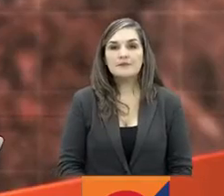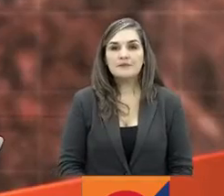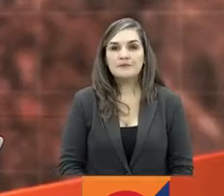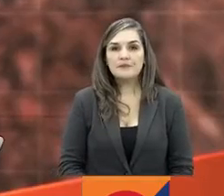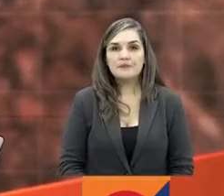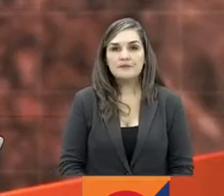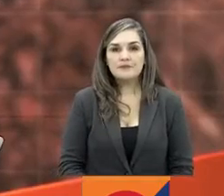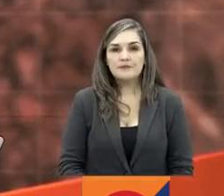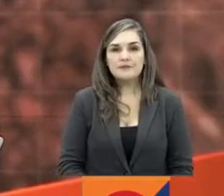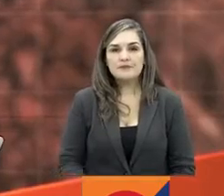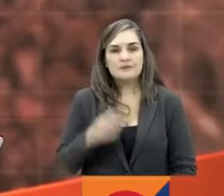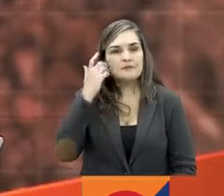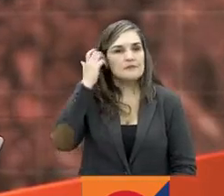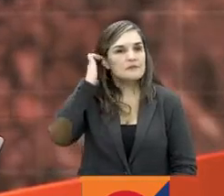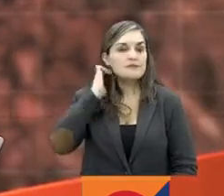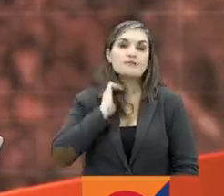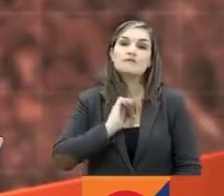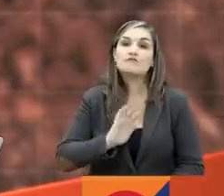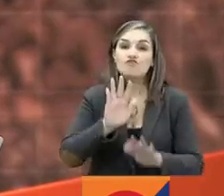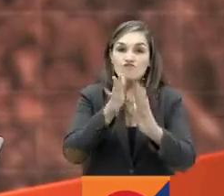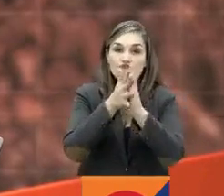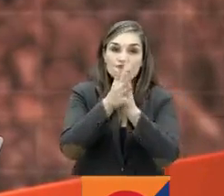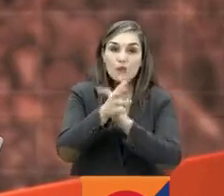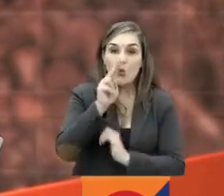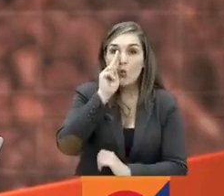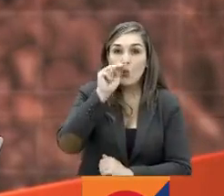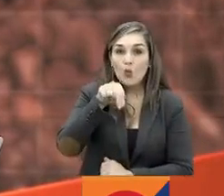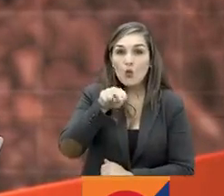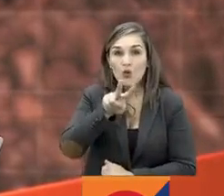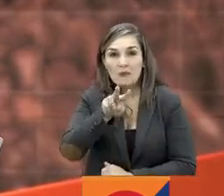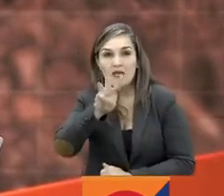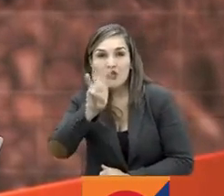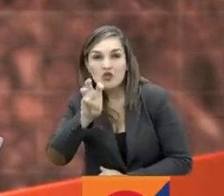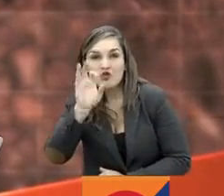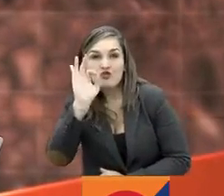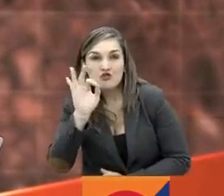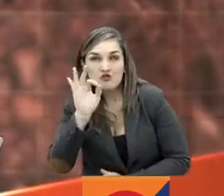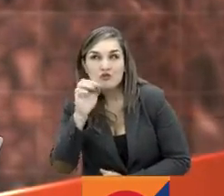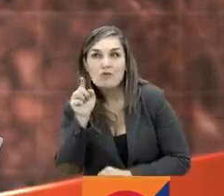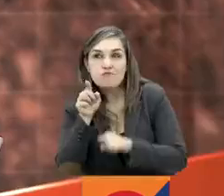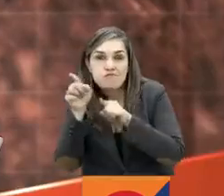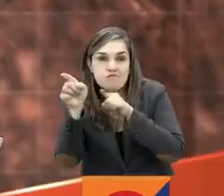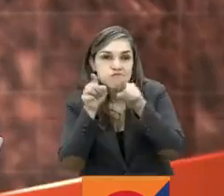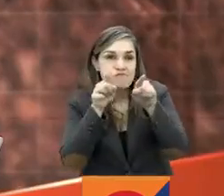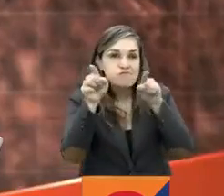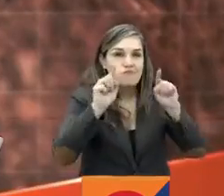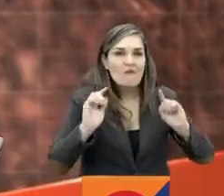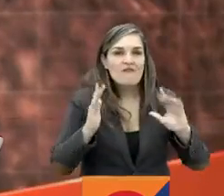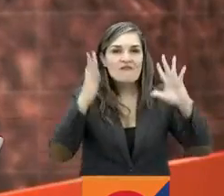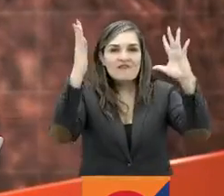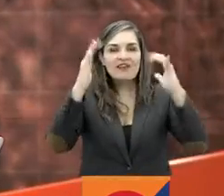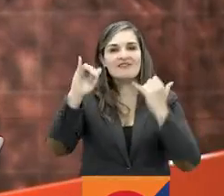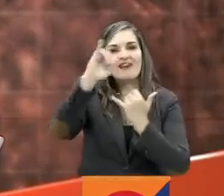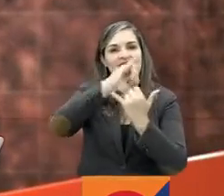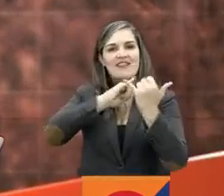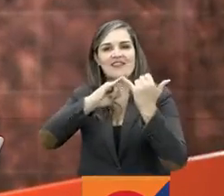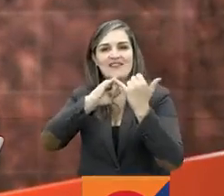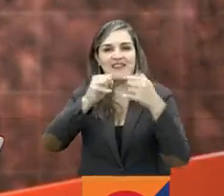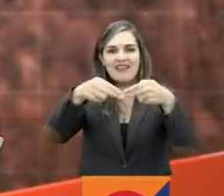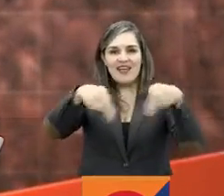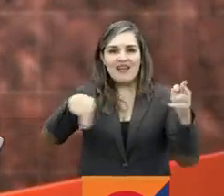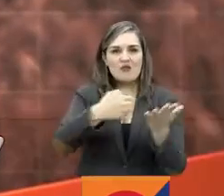cada 28 de junio a las personas que se identifican con diferentes identidades de género se reúnen para celebrar marchas